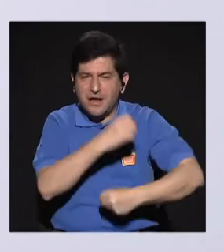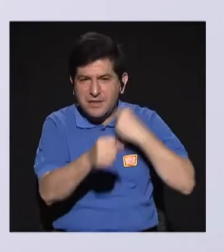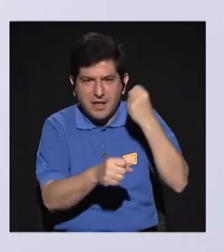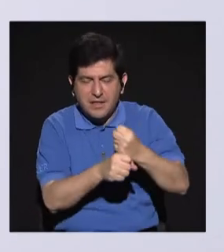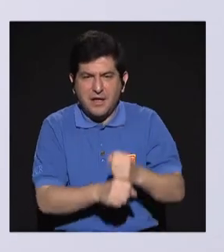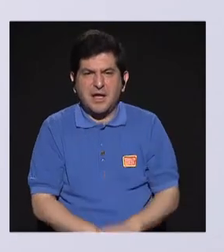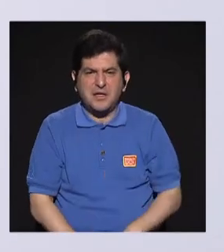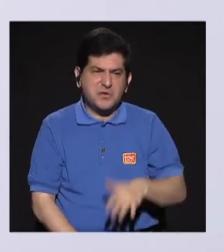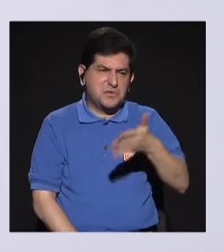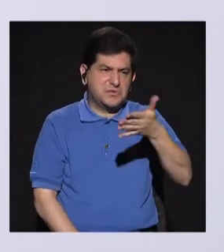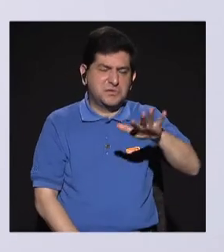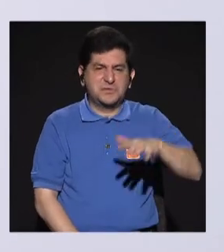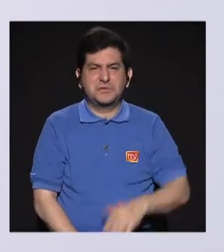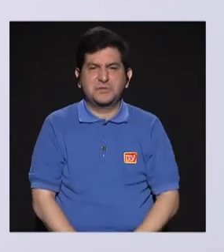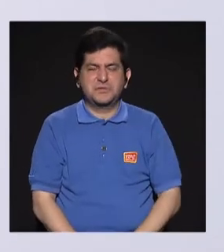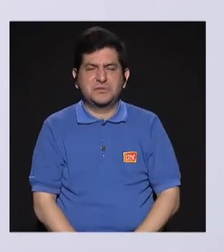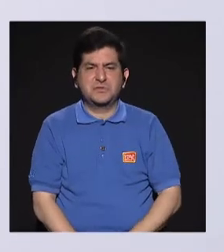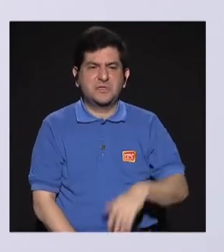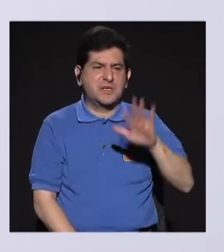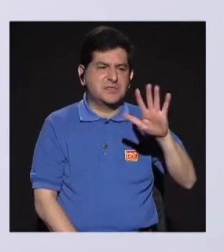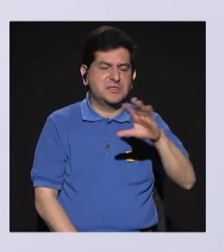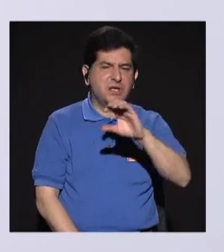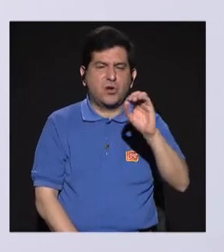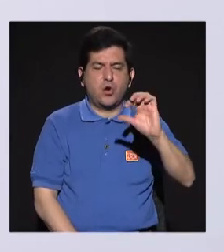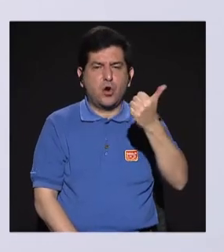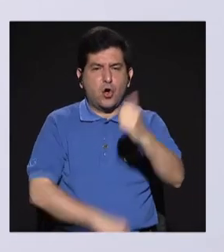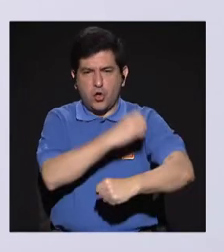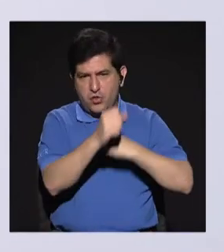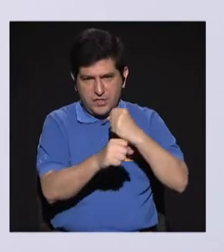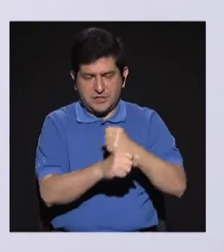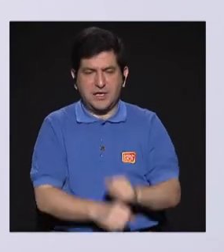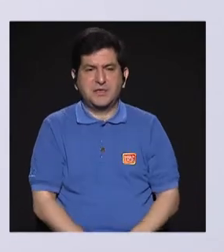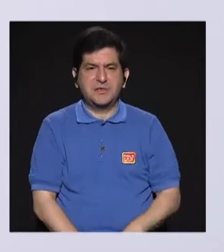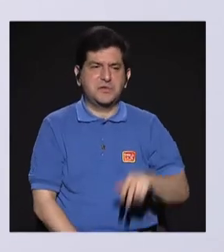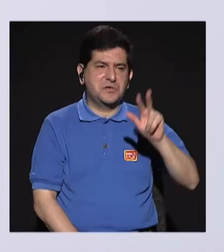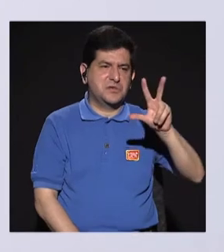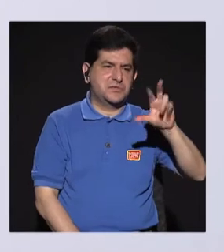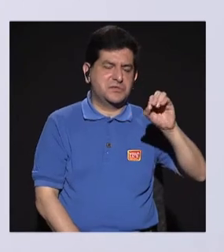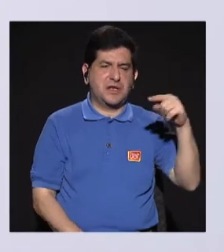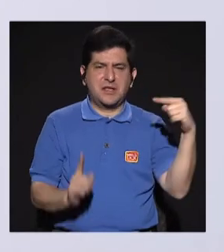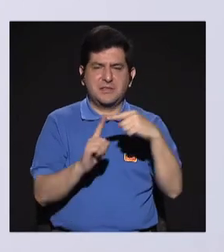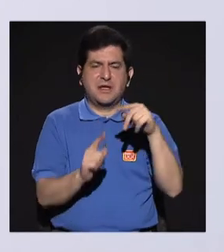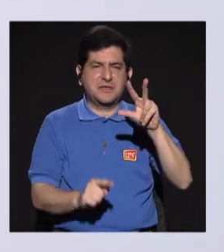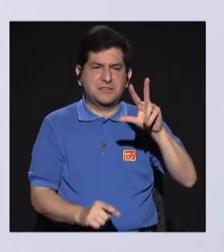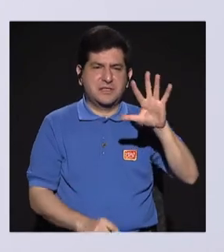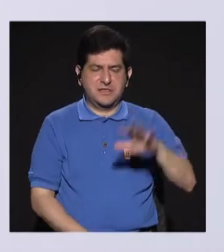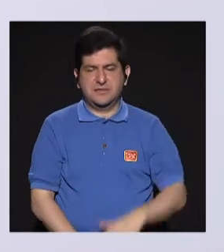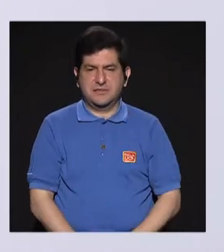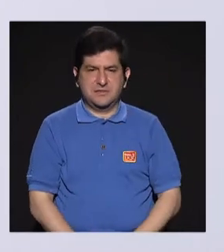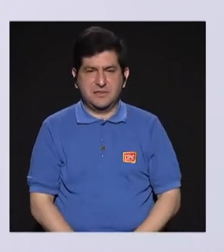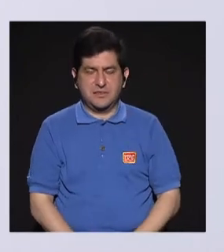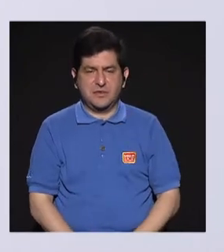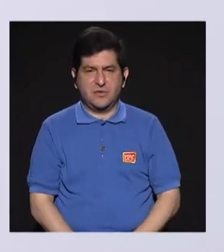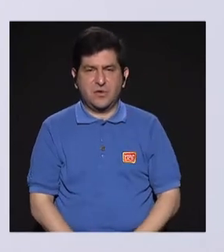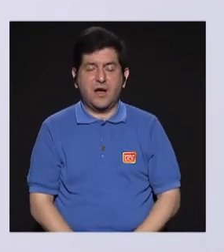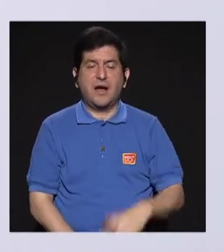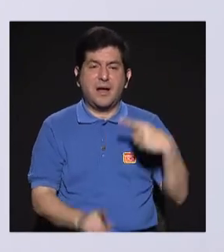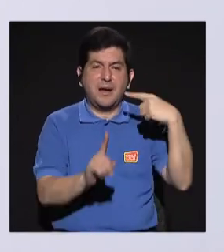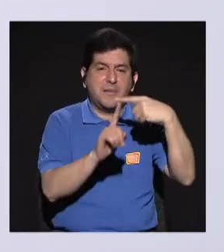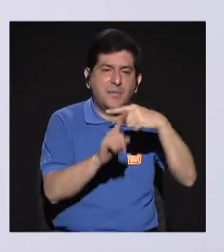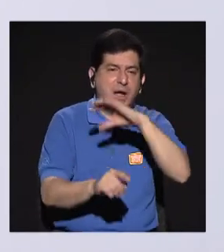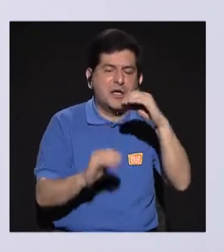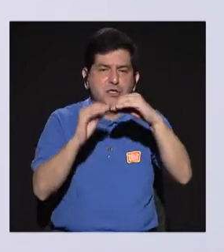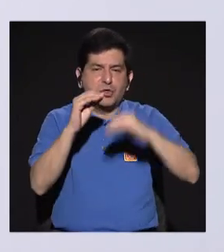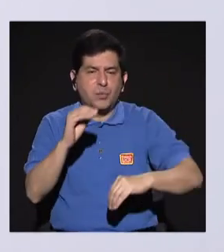edad que tú normalmente hablamos en rangos de entre 5 a 10 años entre 30 y 35 a 25 años